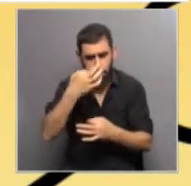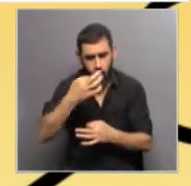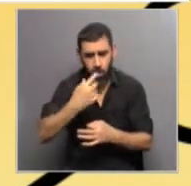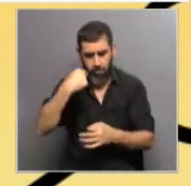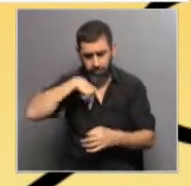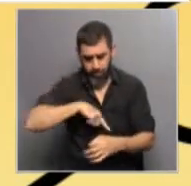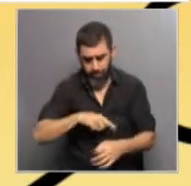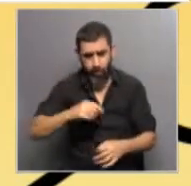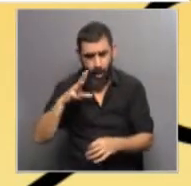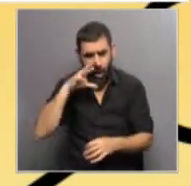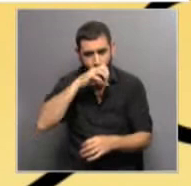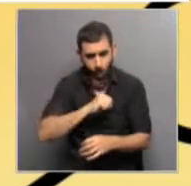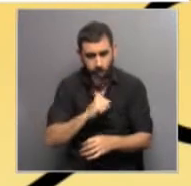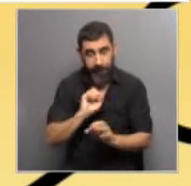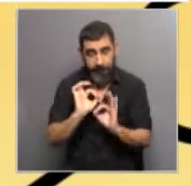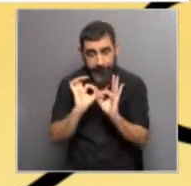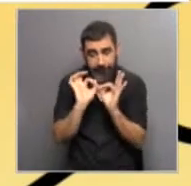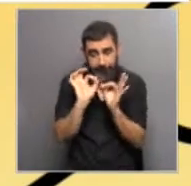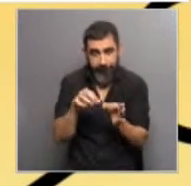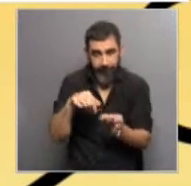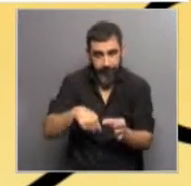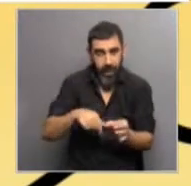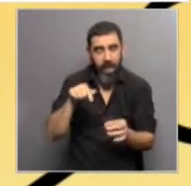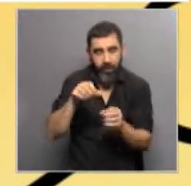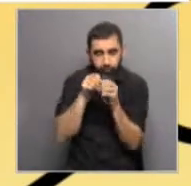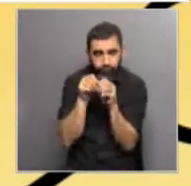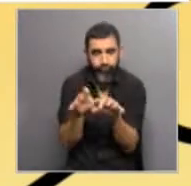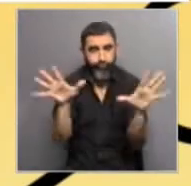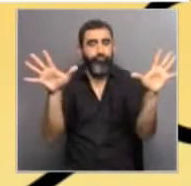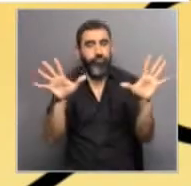digestión estomacal y llegan al intestino y ahí se abren y